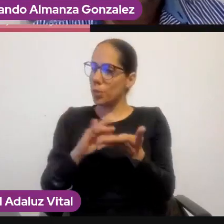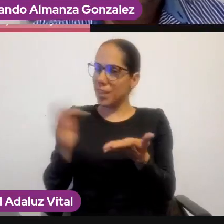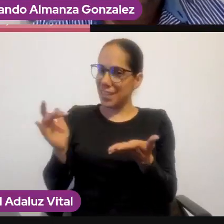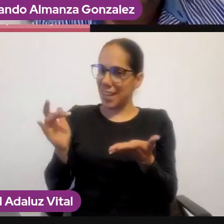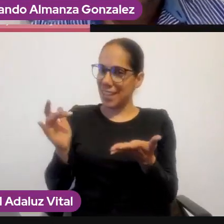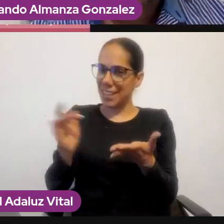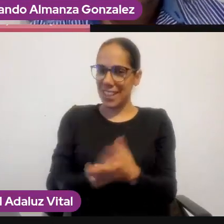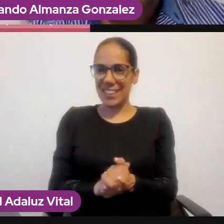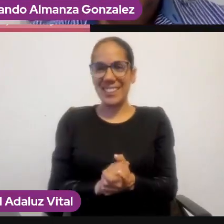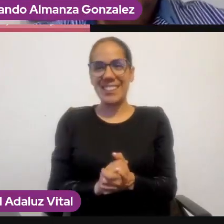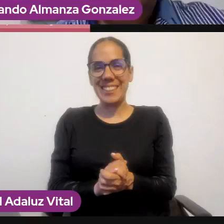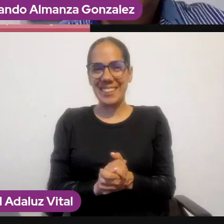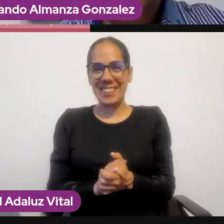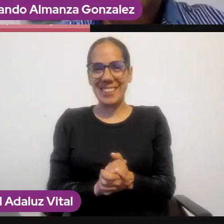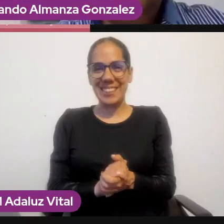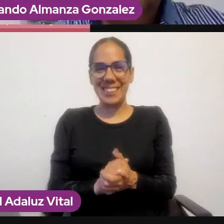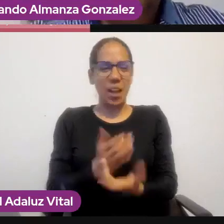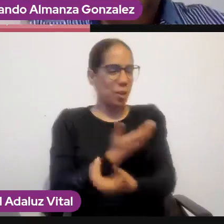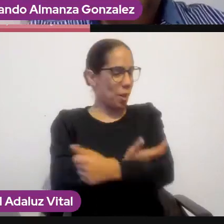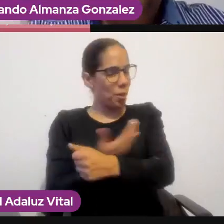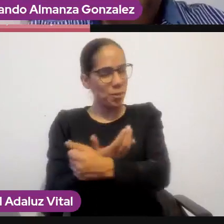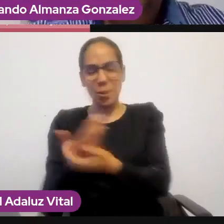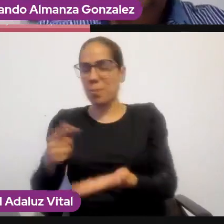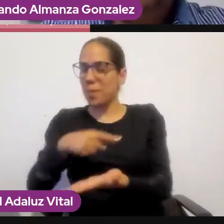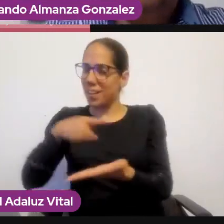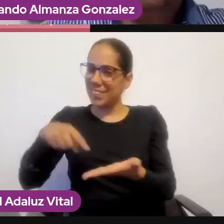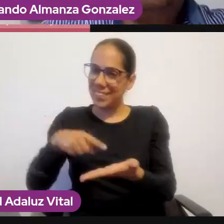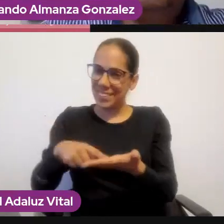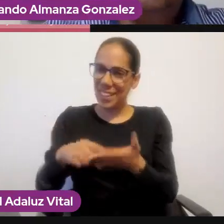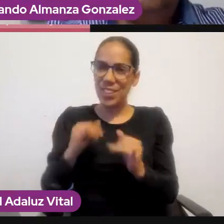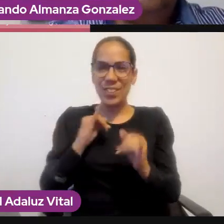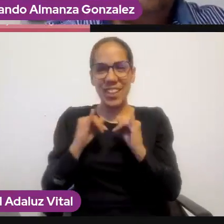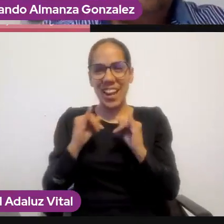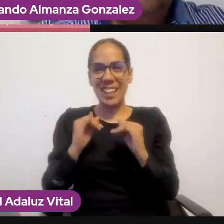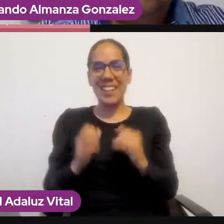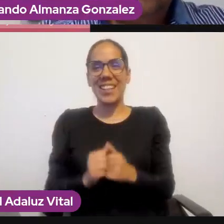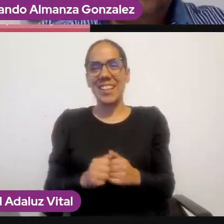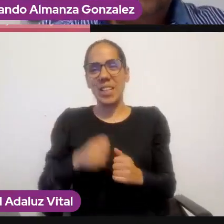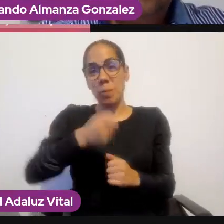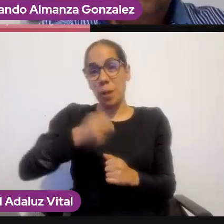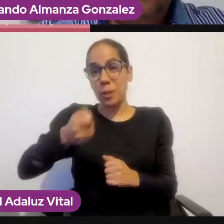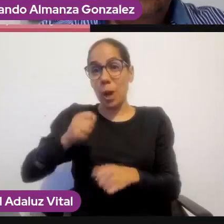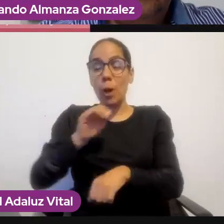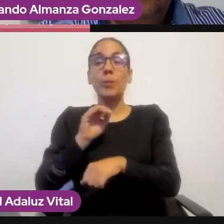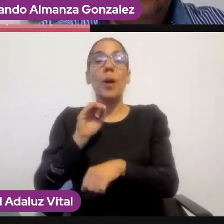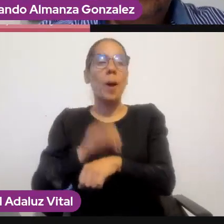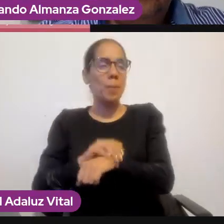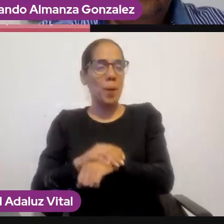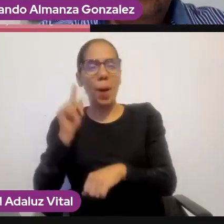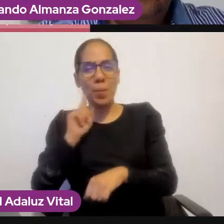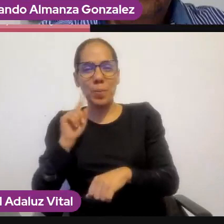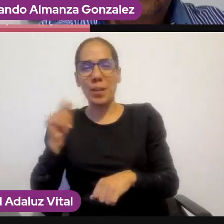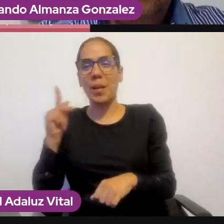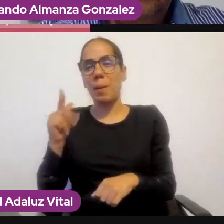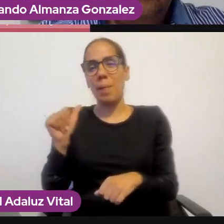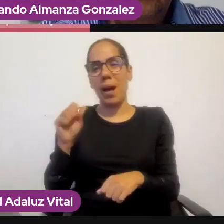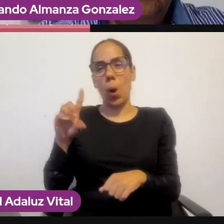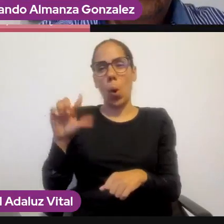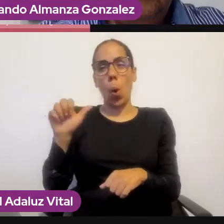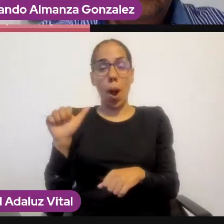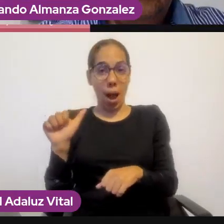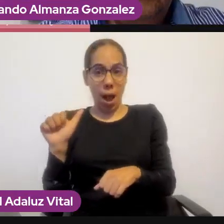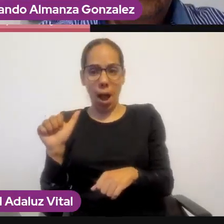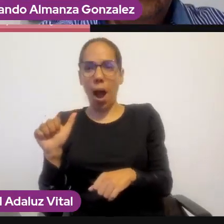vez más por esta colaboración. Saludo a mi compañera Paola de Comunicación Social, que estará pendiente de sus comentarios